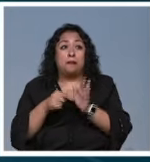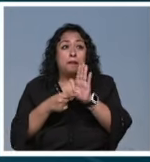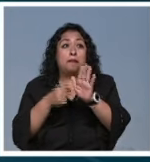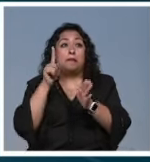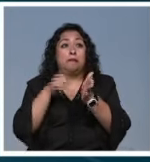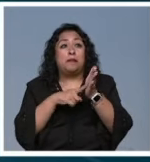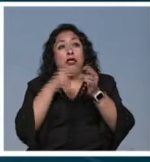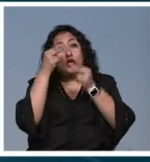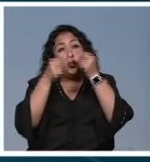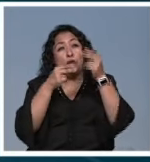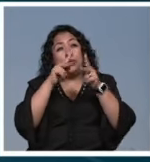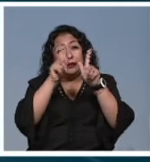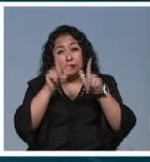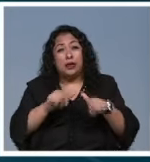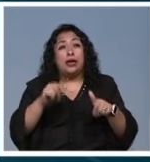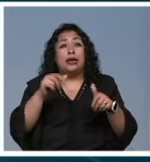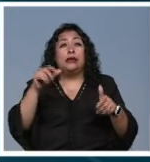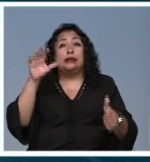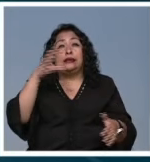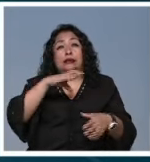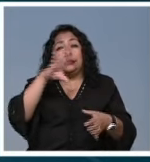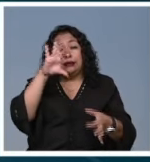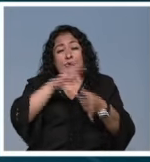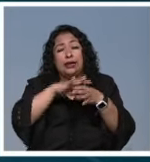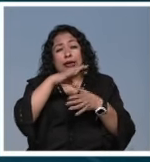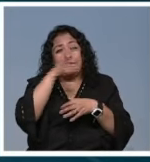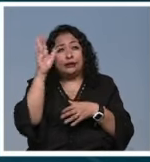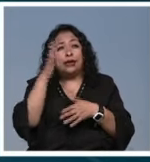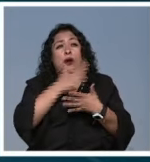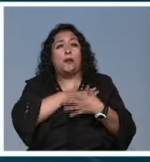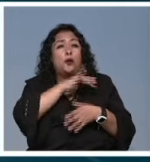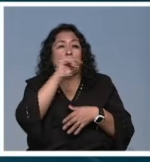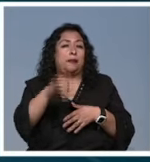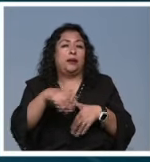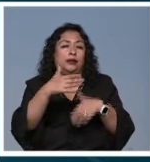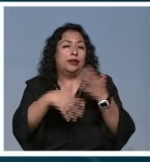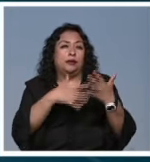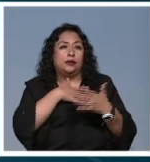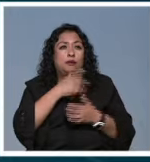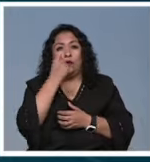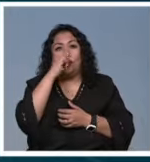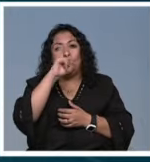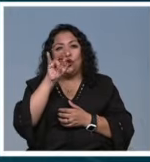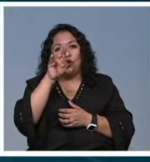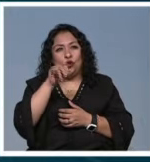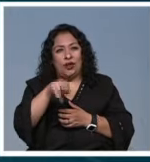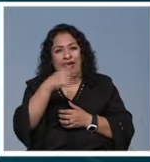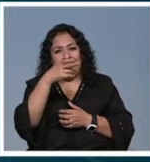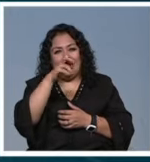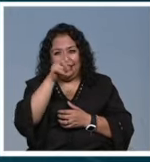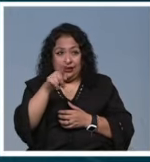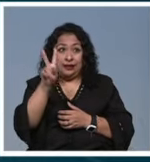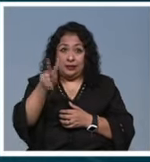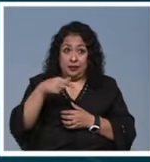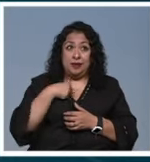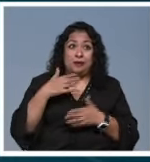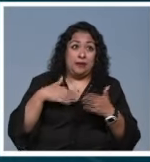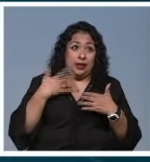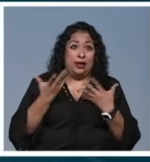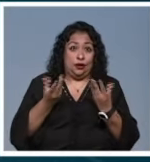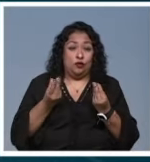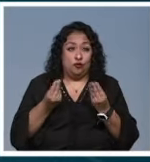paz cerca en el cielo, Amor, jamás acabarás de ser amor, de Julián Hernández. La verdad es que me alegra mucho